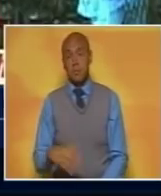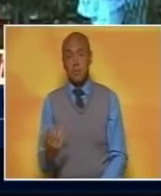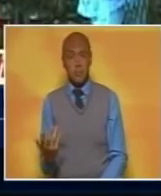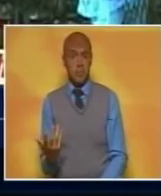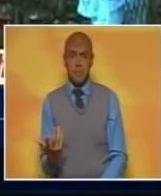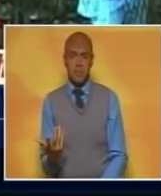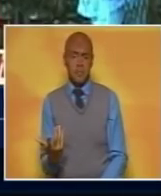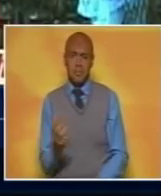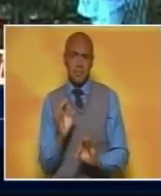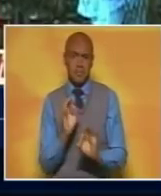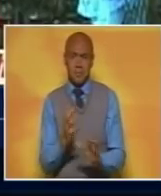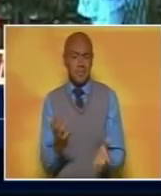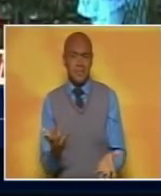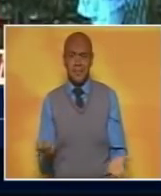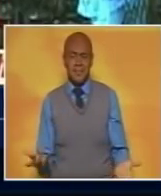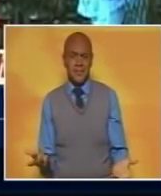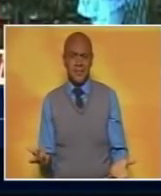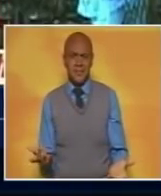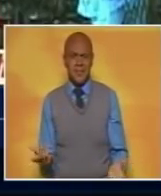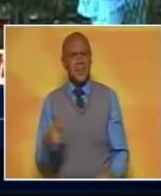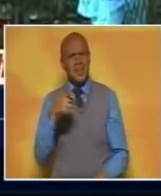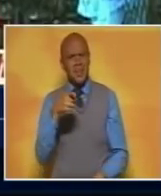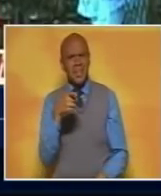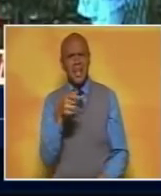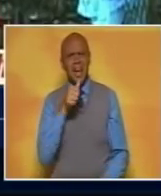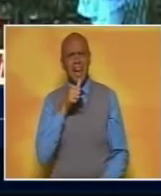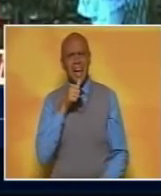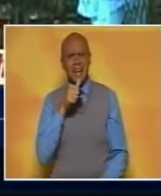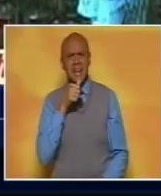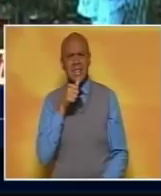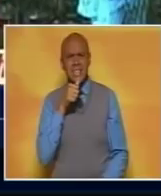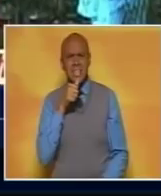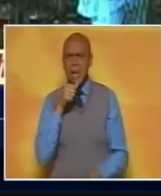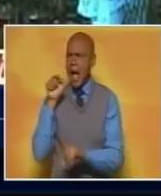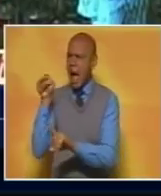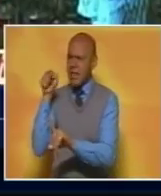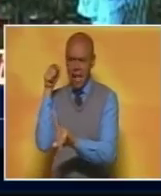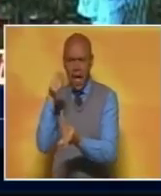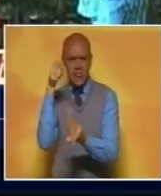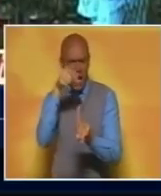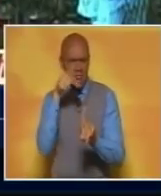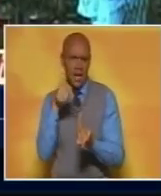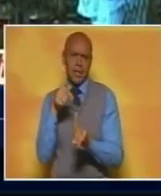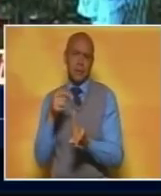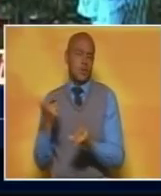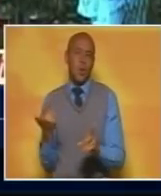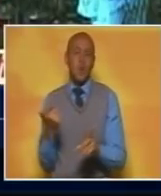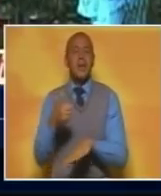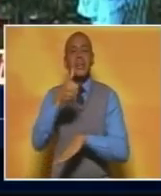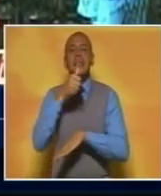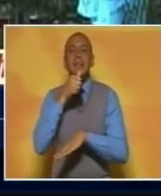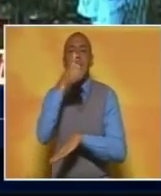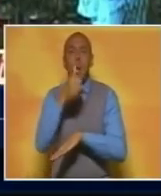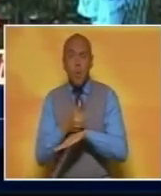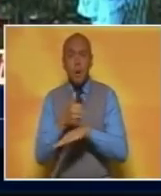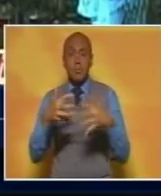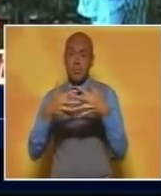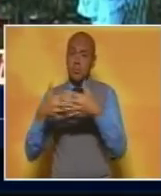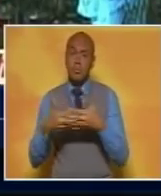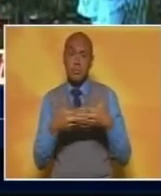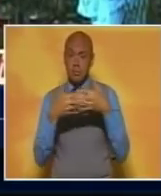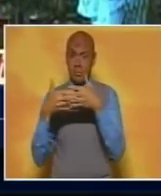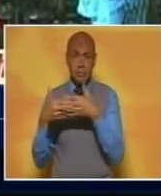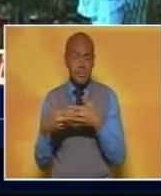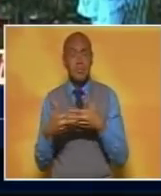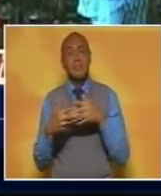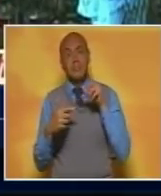Convulsionada. No busquen más culpables. El único culpable es el neoliberalismo. No hay otro